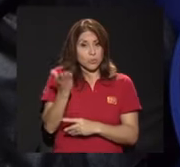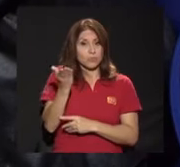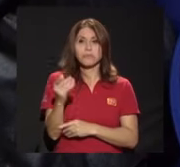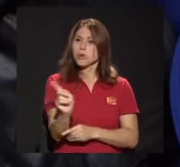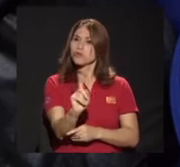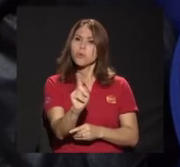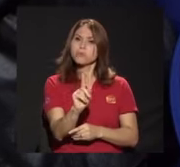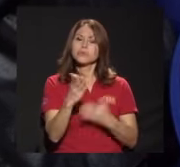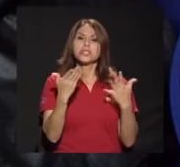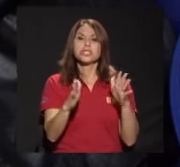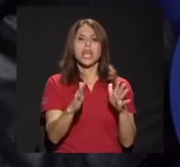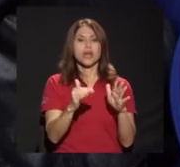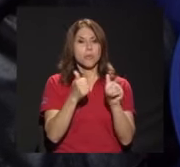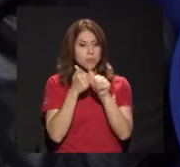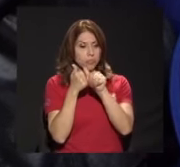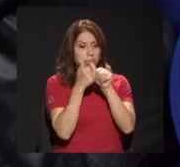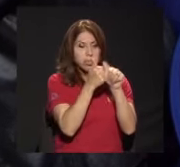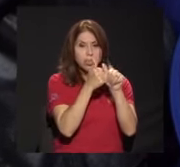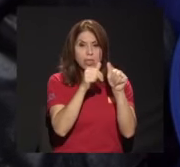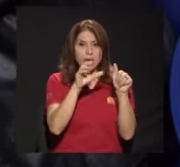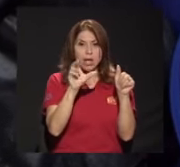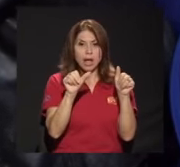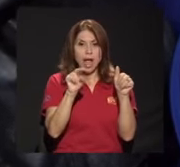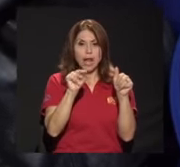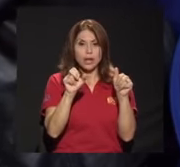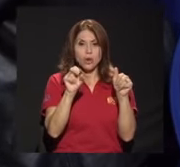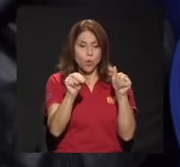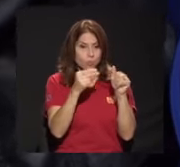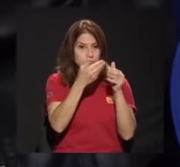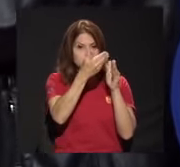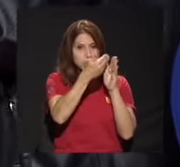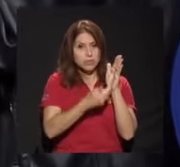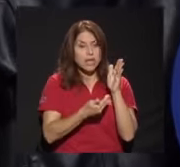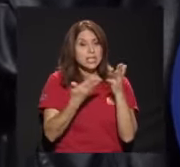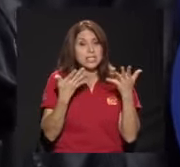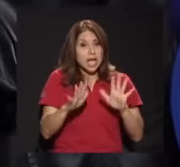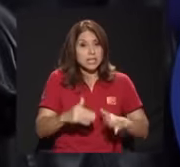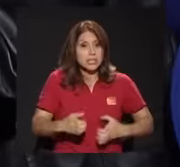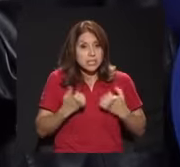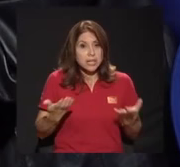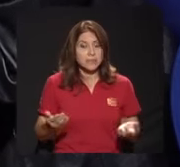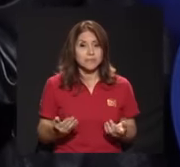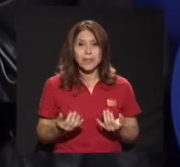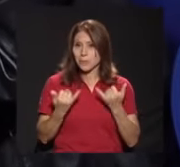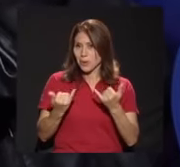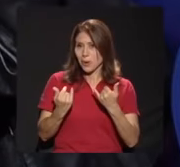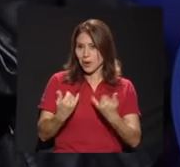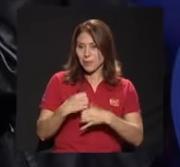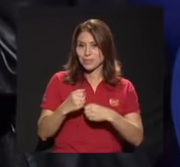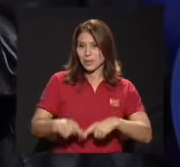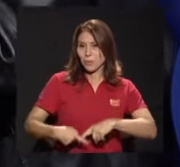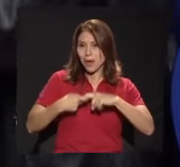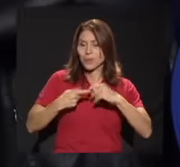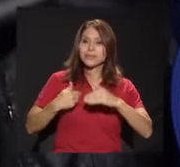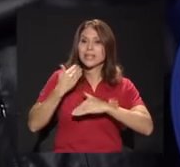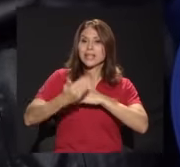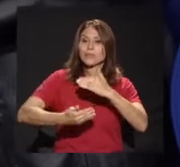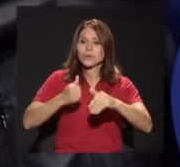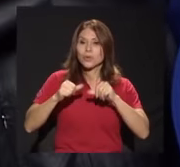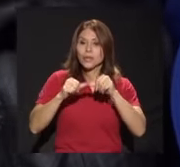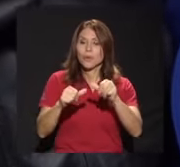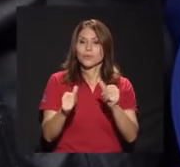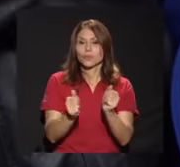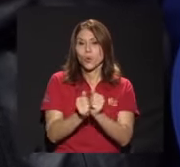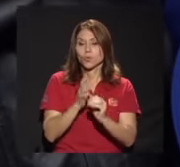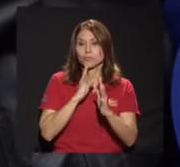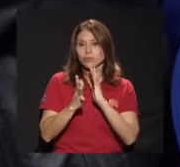el canon por el aprovechamiento ya existen. Vamos a hacer una pausa primero y luego venimos a seguir